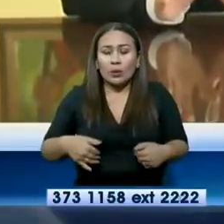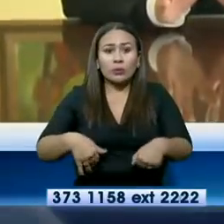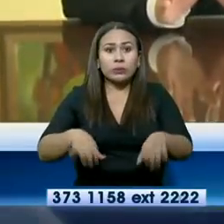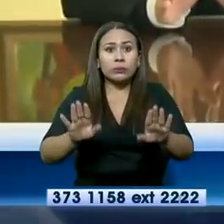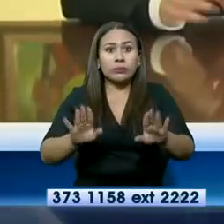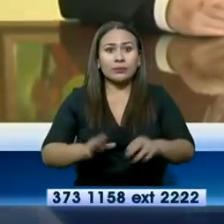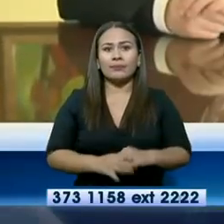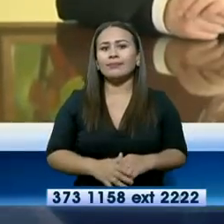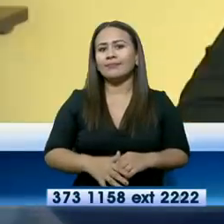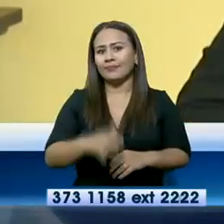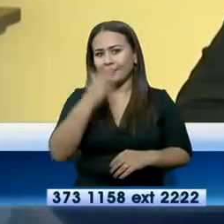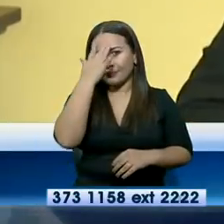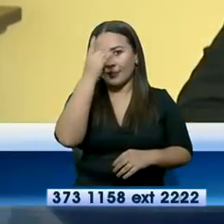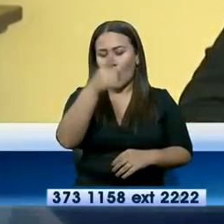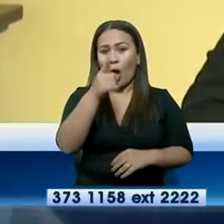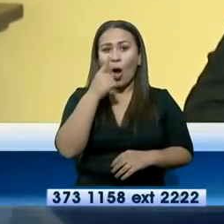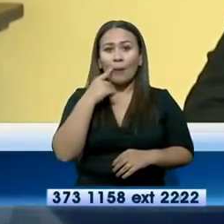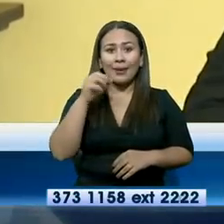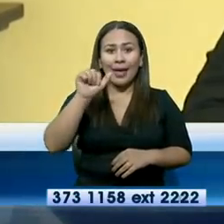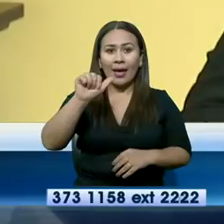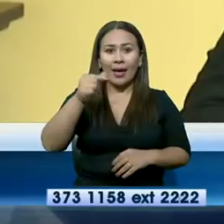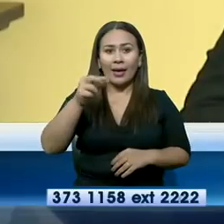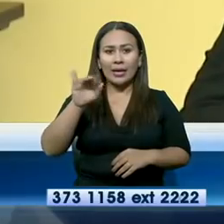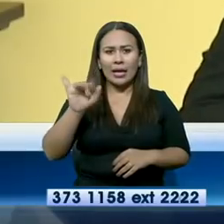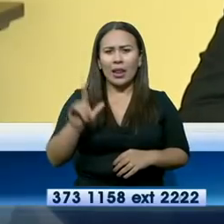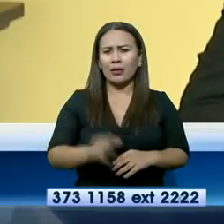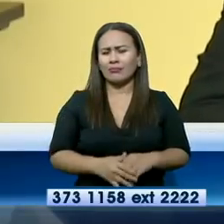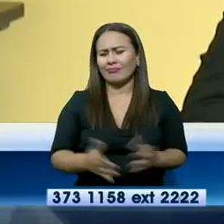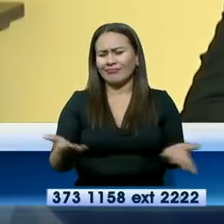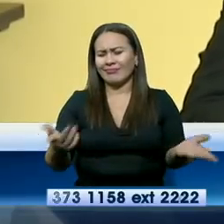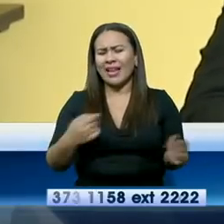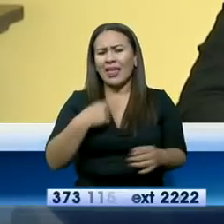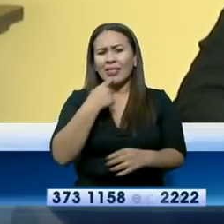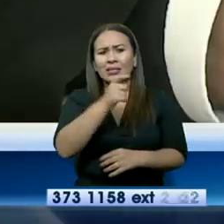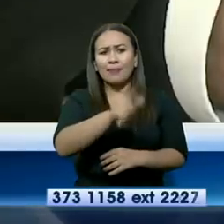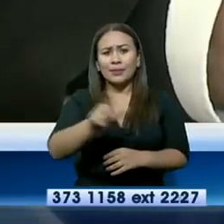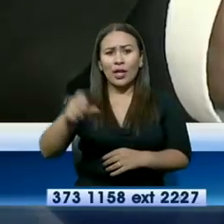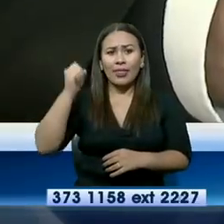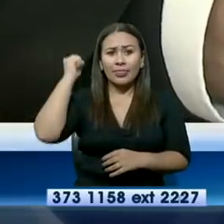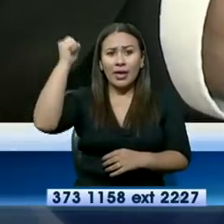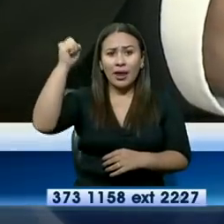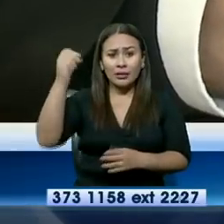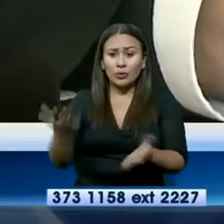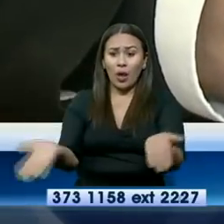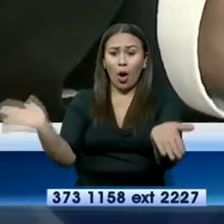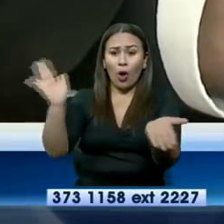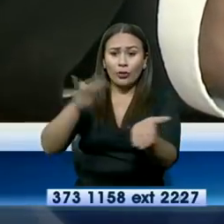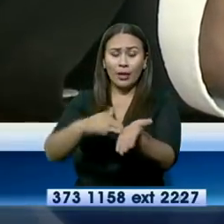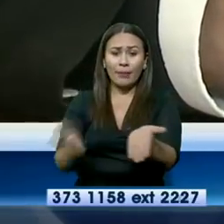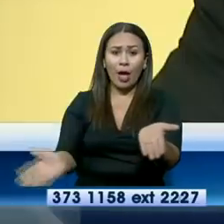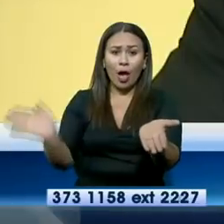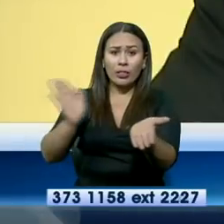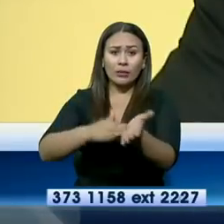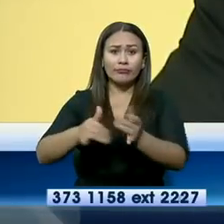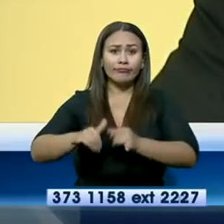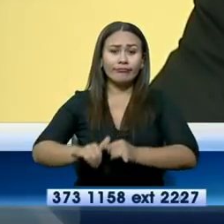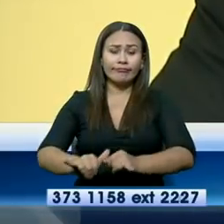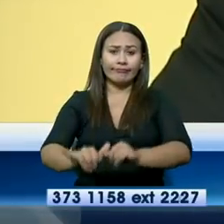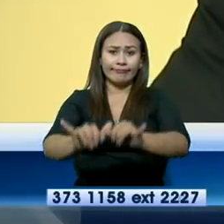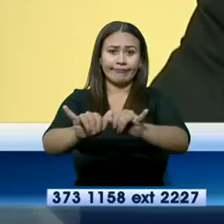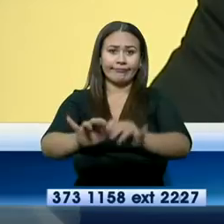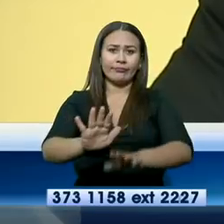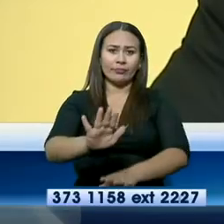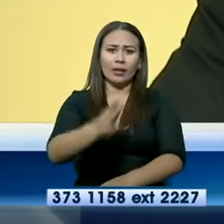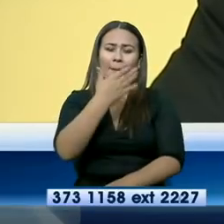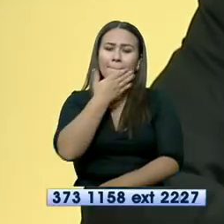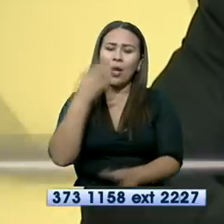perspectiva de Aguilar, la pregunta 2 de ninguna manera coarta el derecho que tienen las personas para ser reelectas indefinidamente. ¿Por qué la